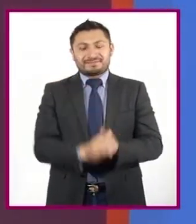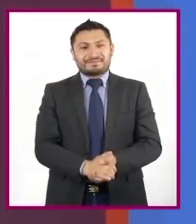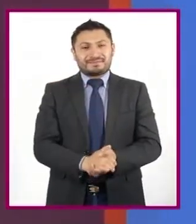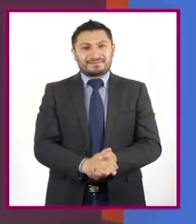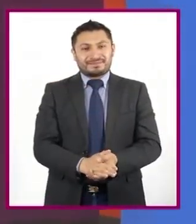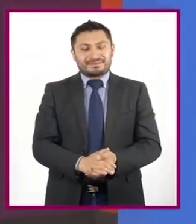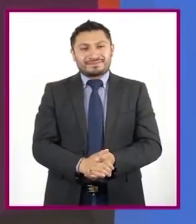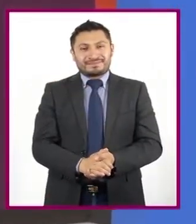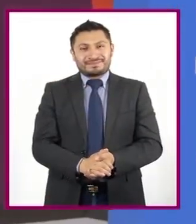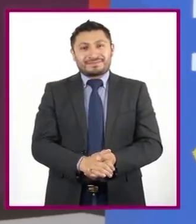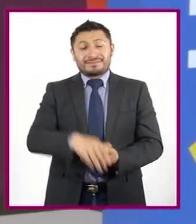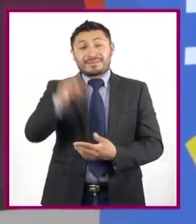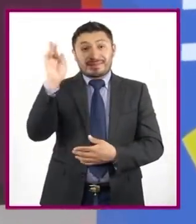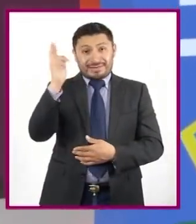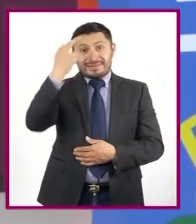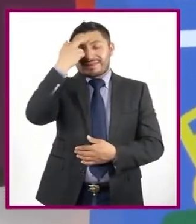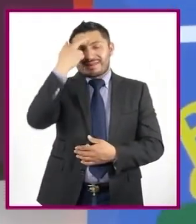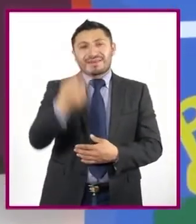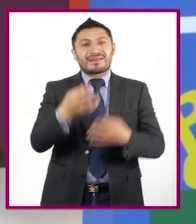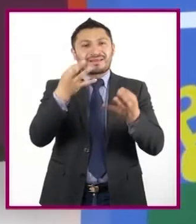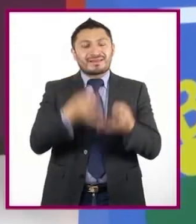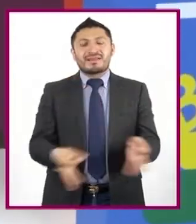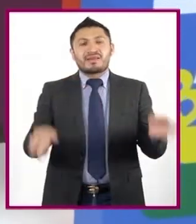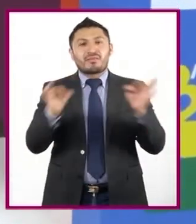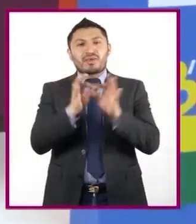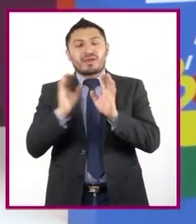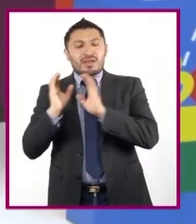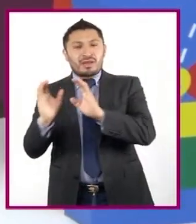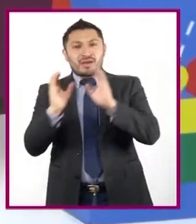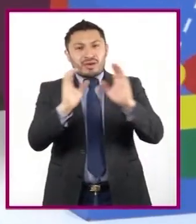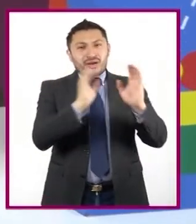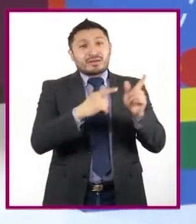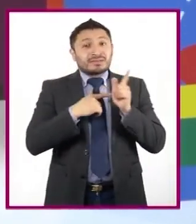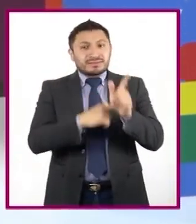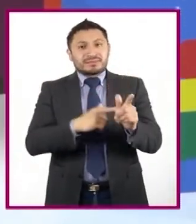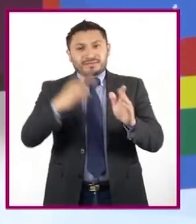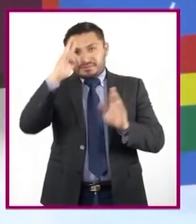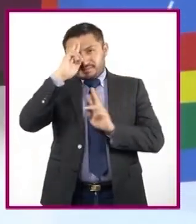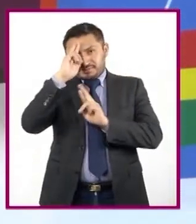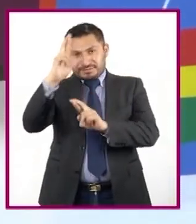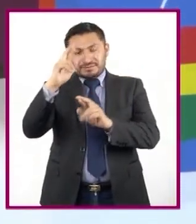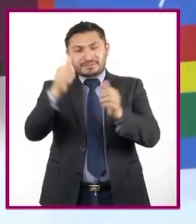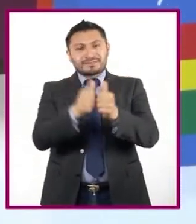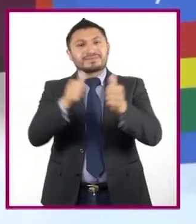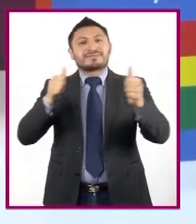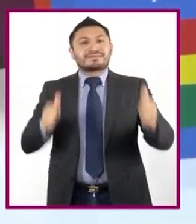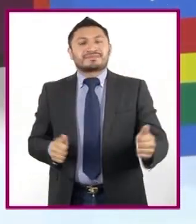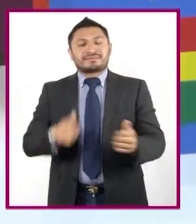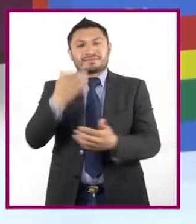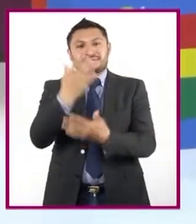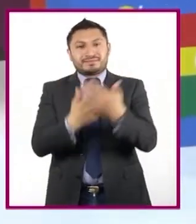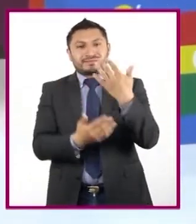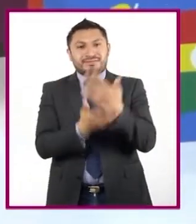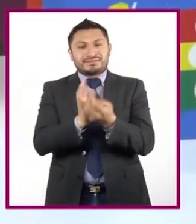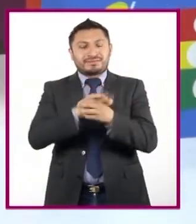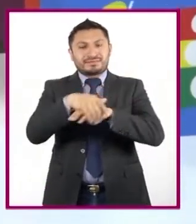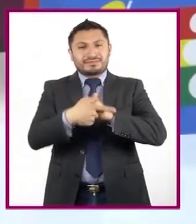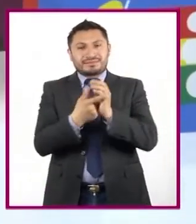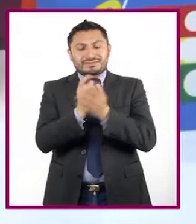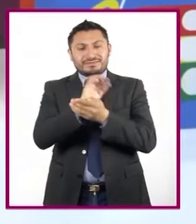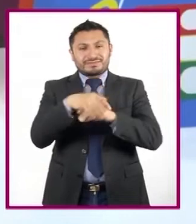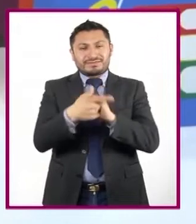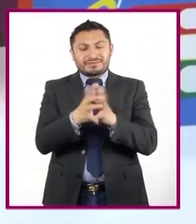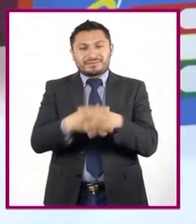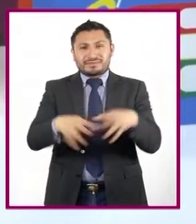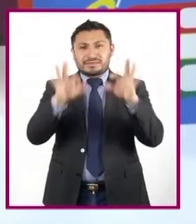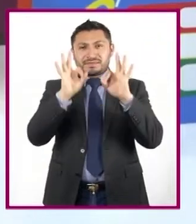Antes de iniciar, les recuerdo que debemos seguir cuidándonos, respetando la sana distancia y lavando frecuentemente nuestras manos